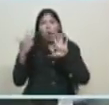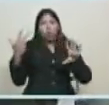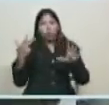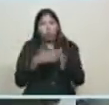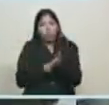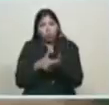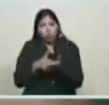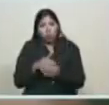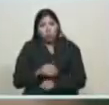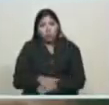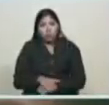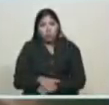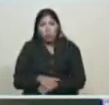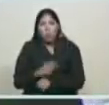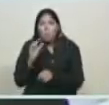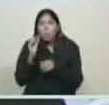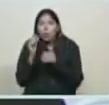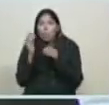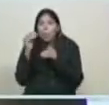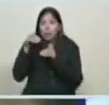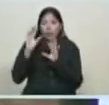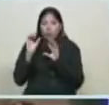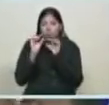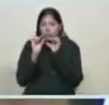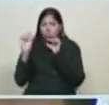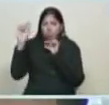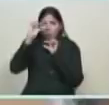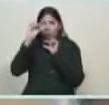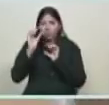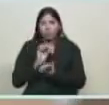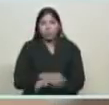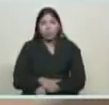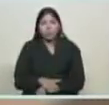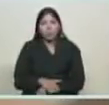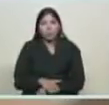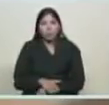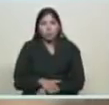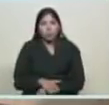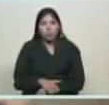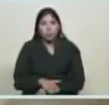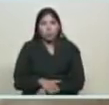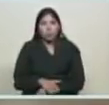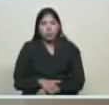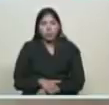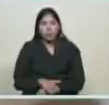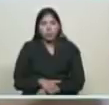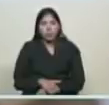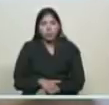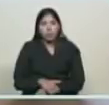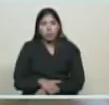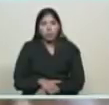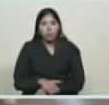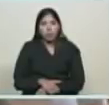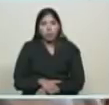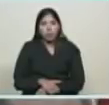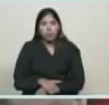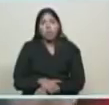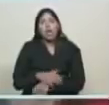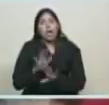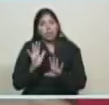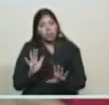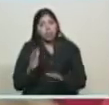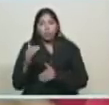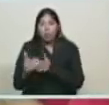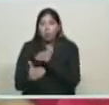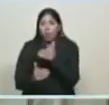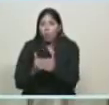y quizás un poco más quizás un poco más y así entonces a